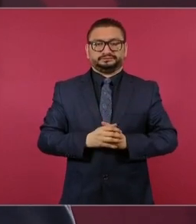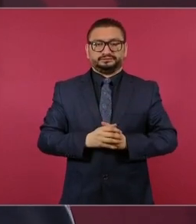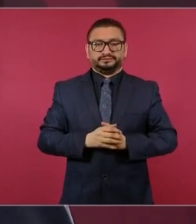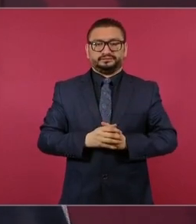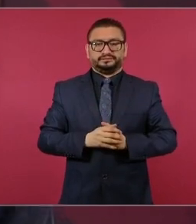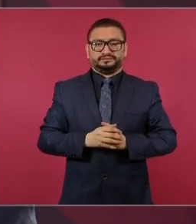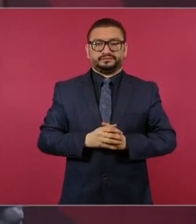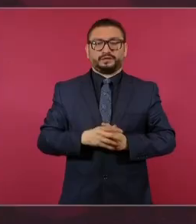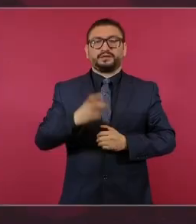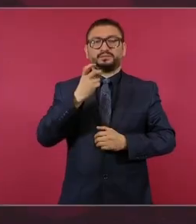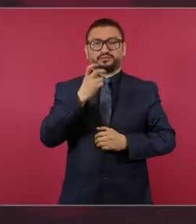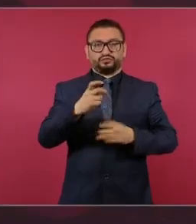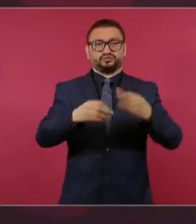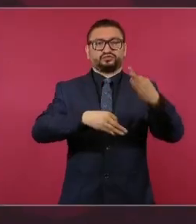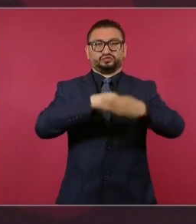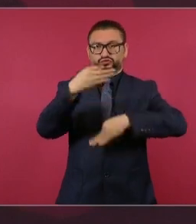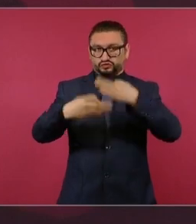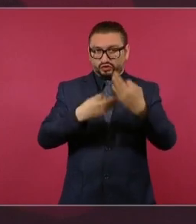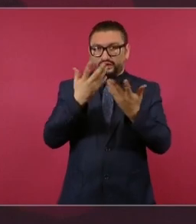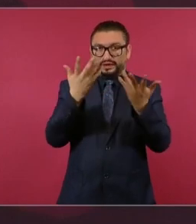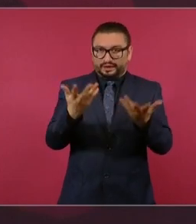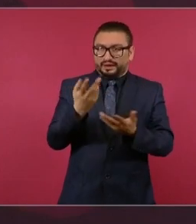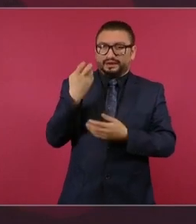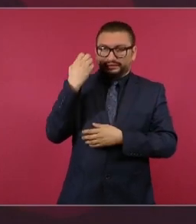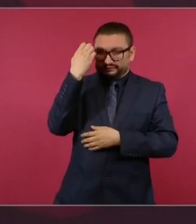Entonces, todo eso hay que revisarlo.